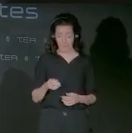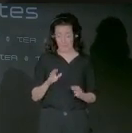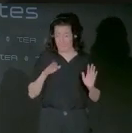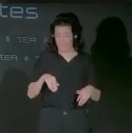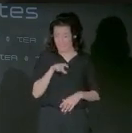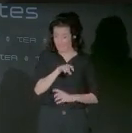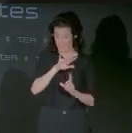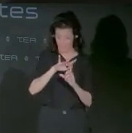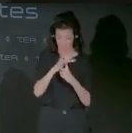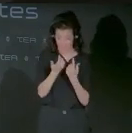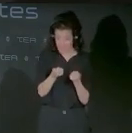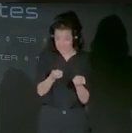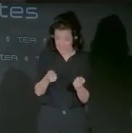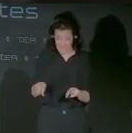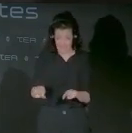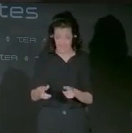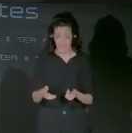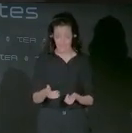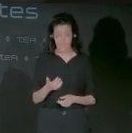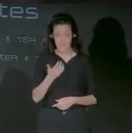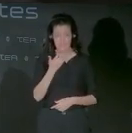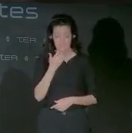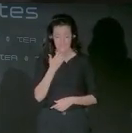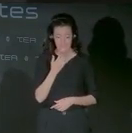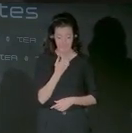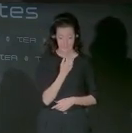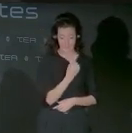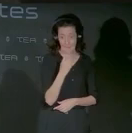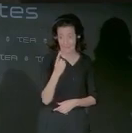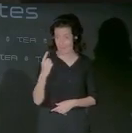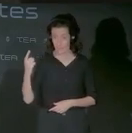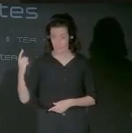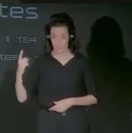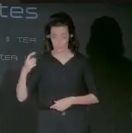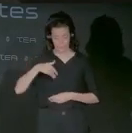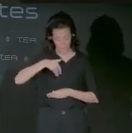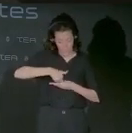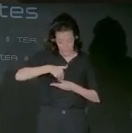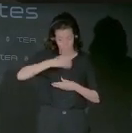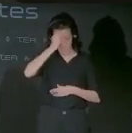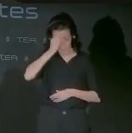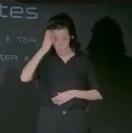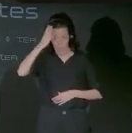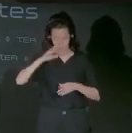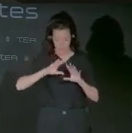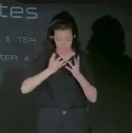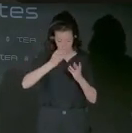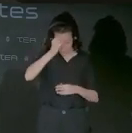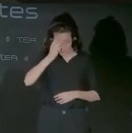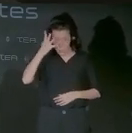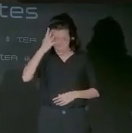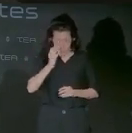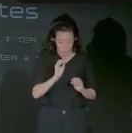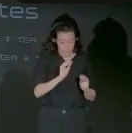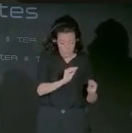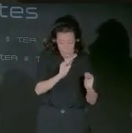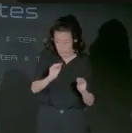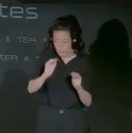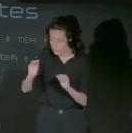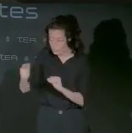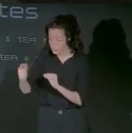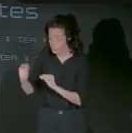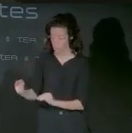de, como de si cada persona tiene su propio mundo virtual o genera su, como su propio contenido, es algo que ya está ocurriendo también, o sea, ahora como con cosas